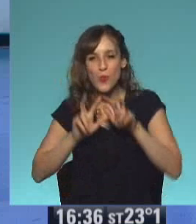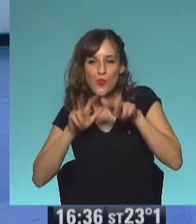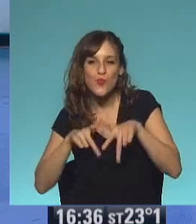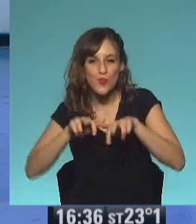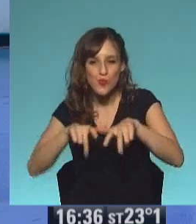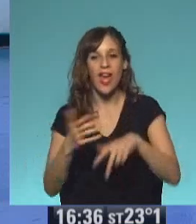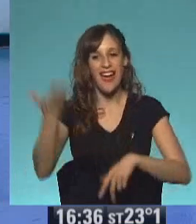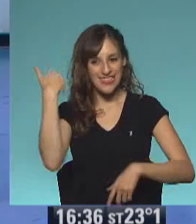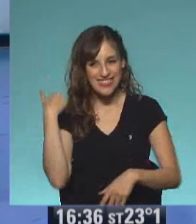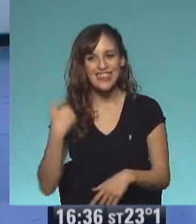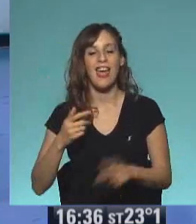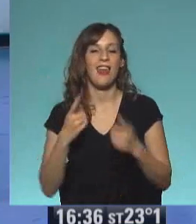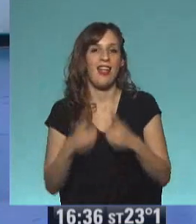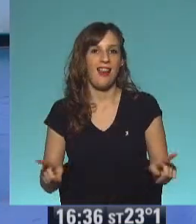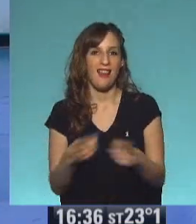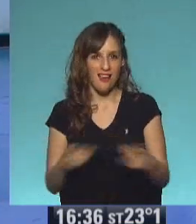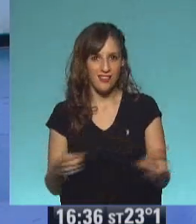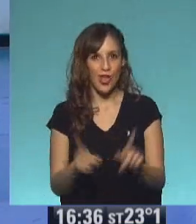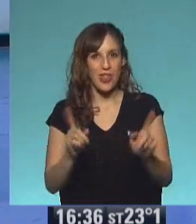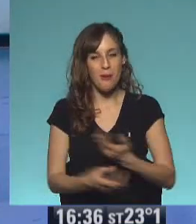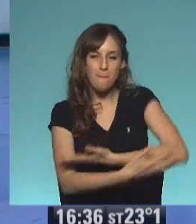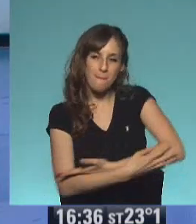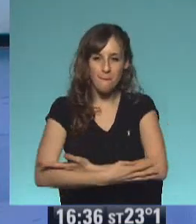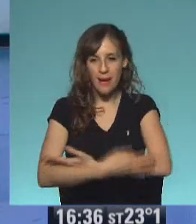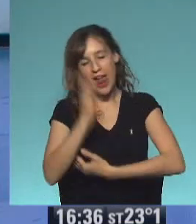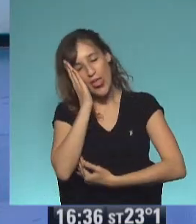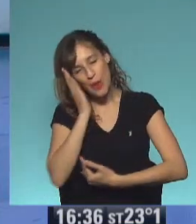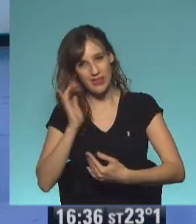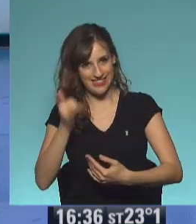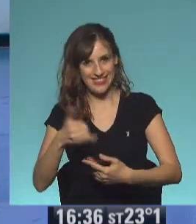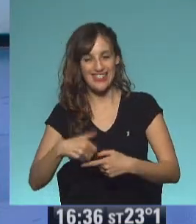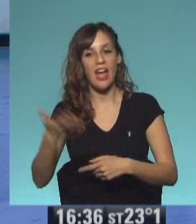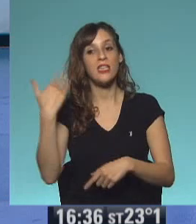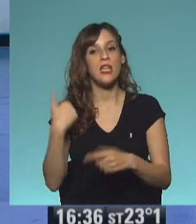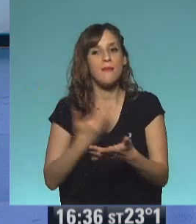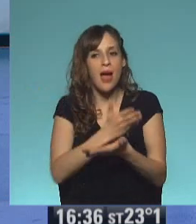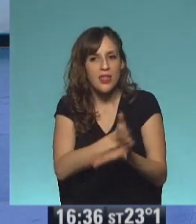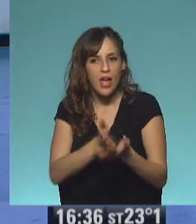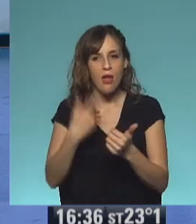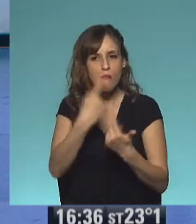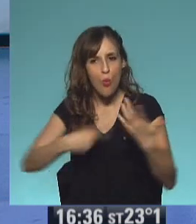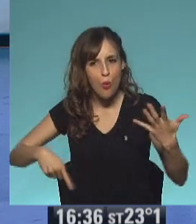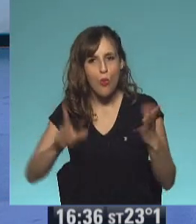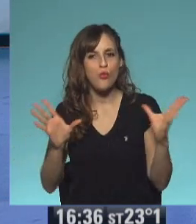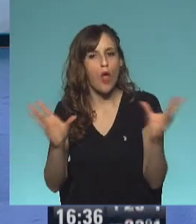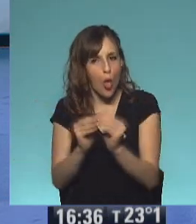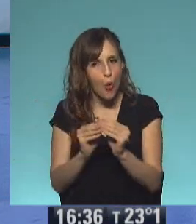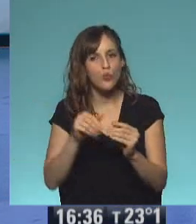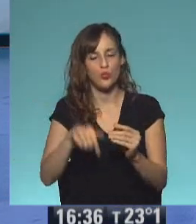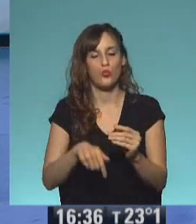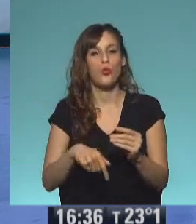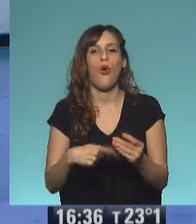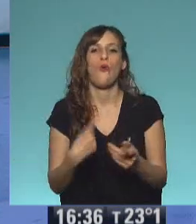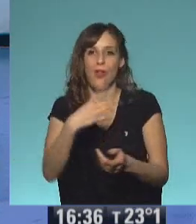qué linda que estudia que la sedación la verdad que sí la pasamos muy bien porque fuimos mezclando todas las materias como tanto nos gusta hacer hicimos esta